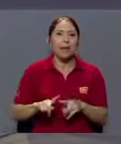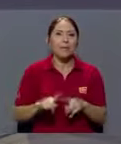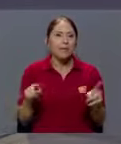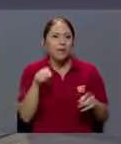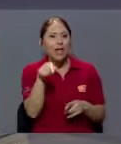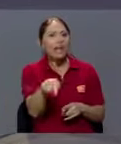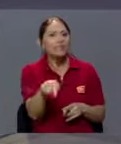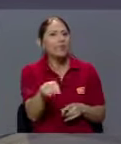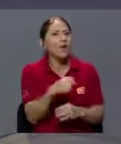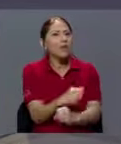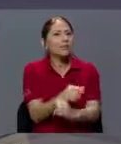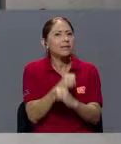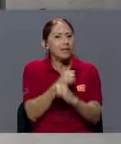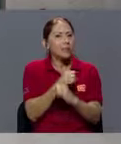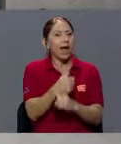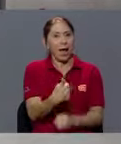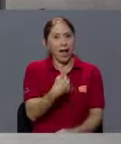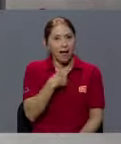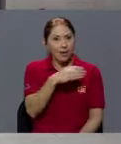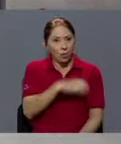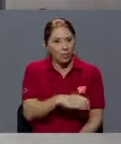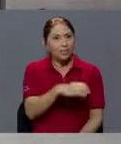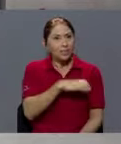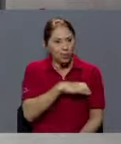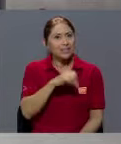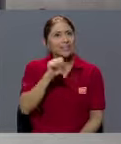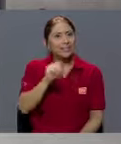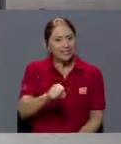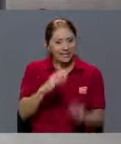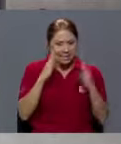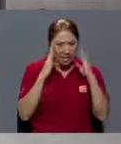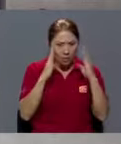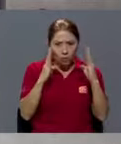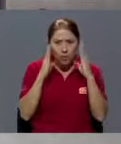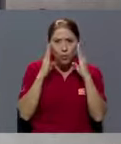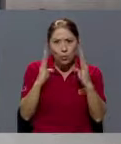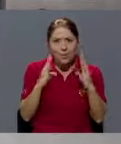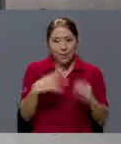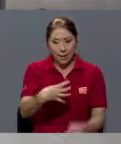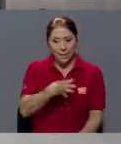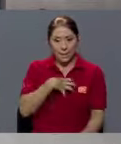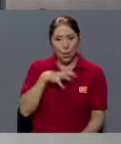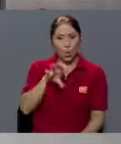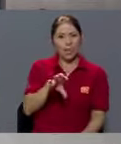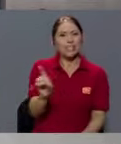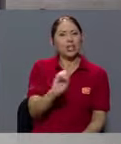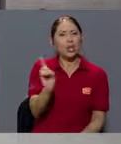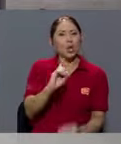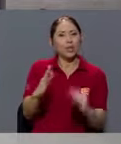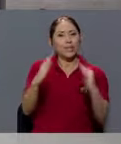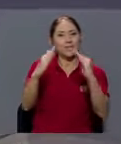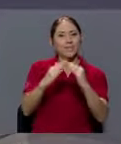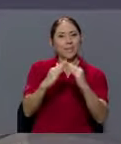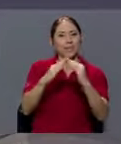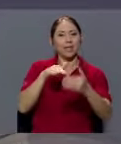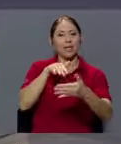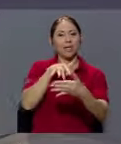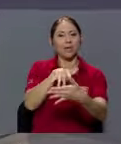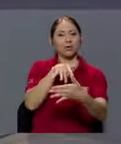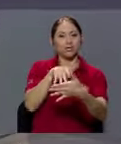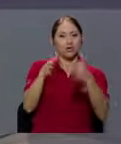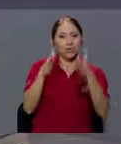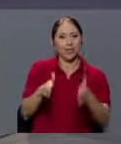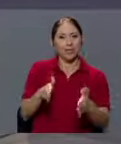definitivamente, eso nos asegura que hay condiciones que se están tomando en cuenta propias del lugar de residencia de los estudiantes que